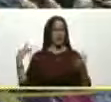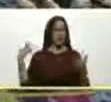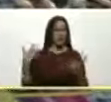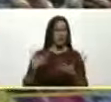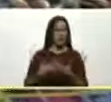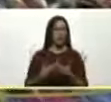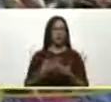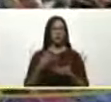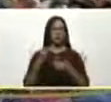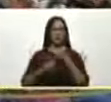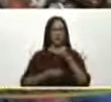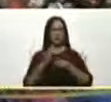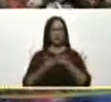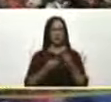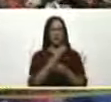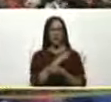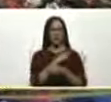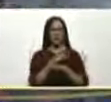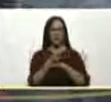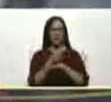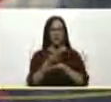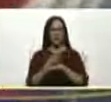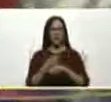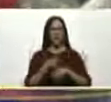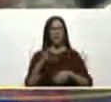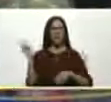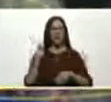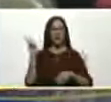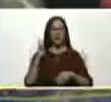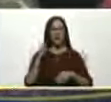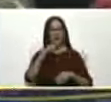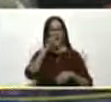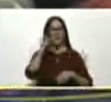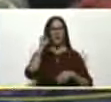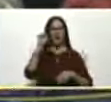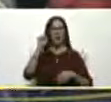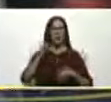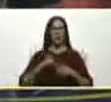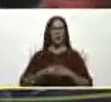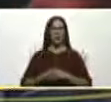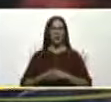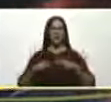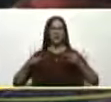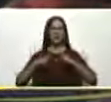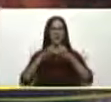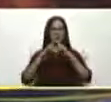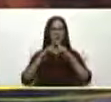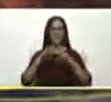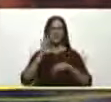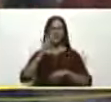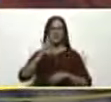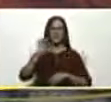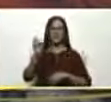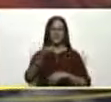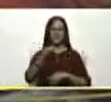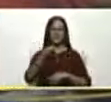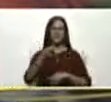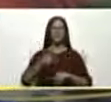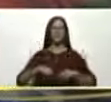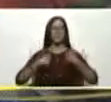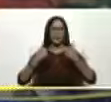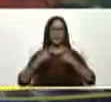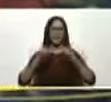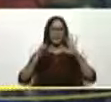viene realizando el jefe de Estado venezolano Nicolás Maduro en el encuentro 5G